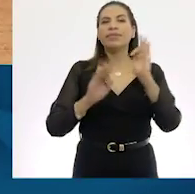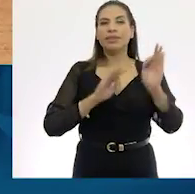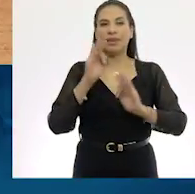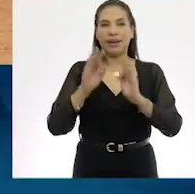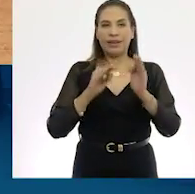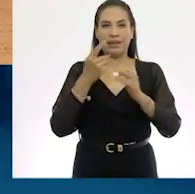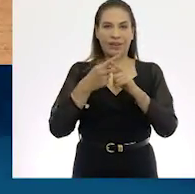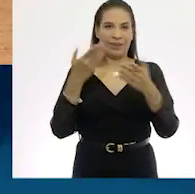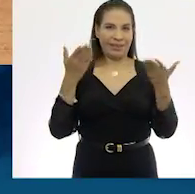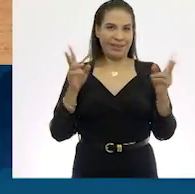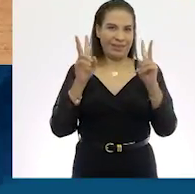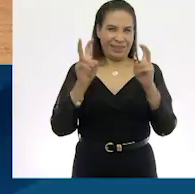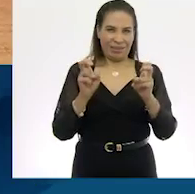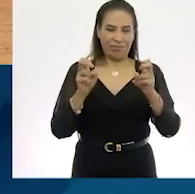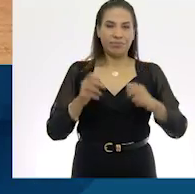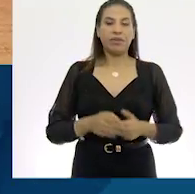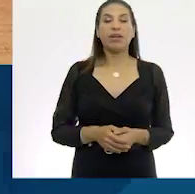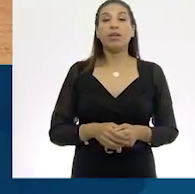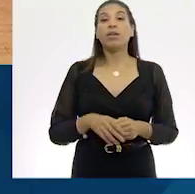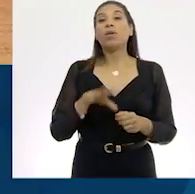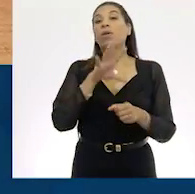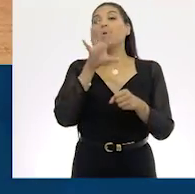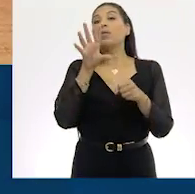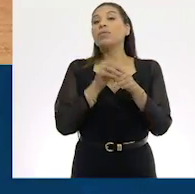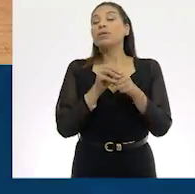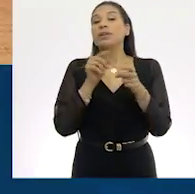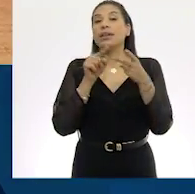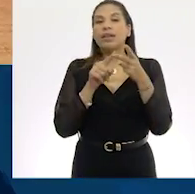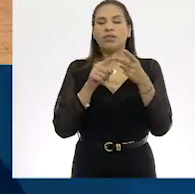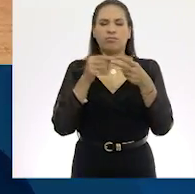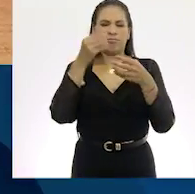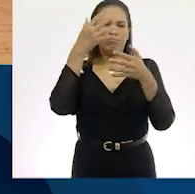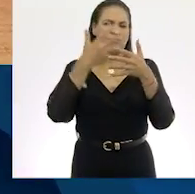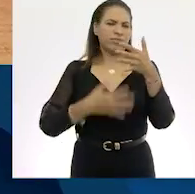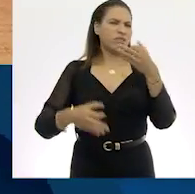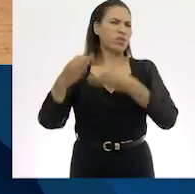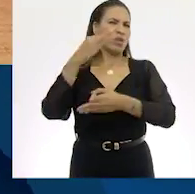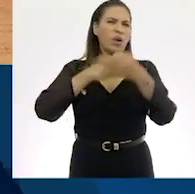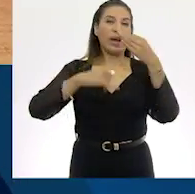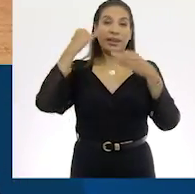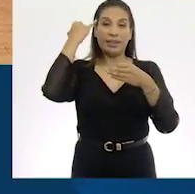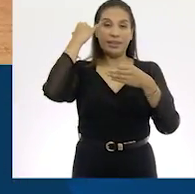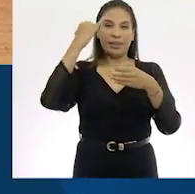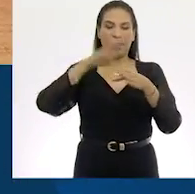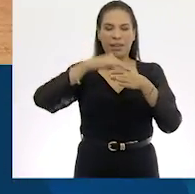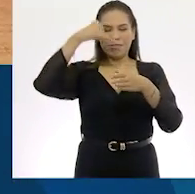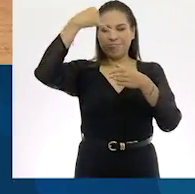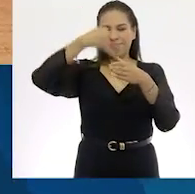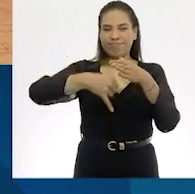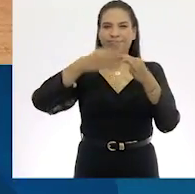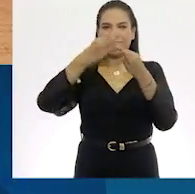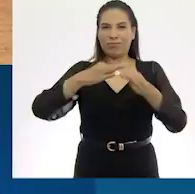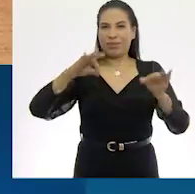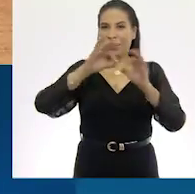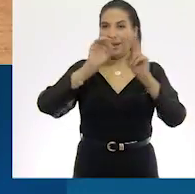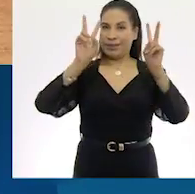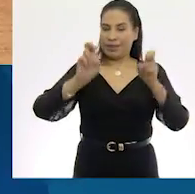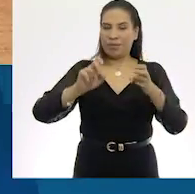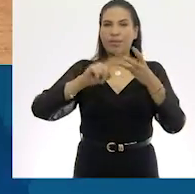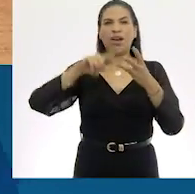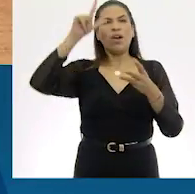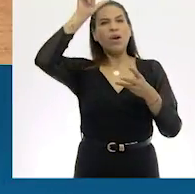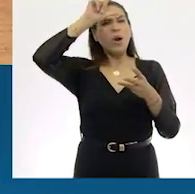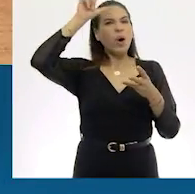el tema en cuestión. Completo. Tiene que abarcar todas las ideas más fundamentales del tema.